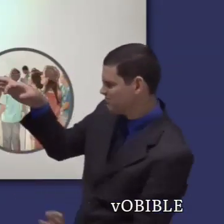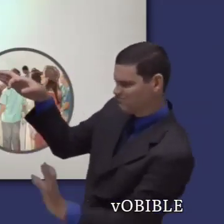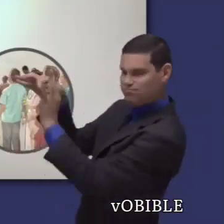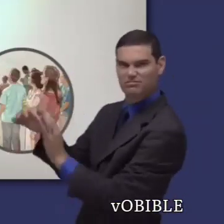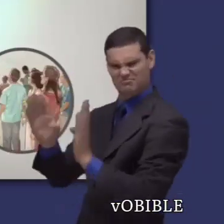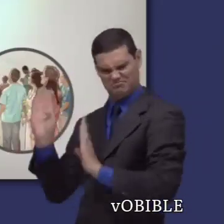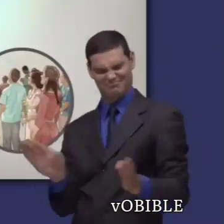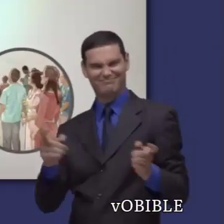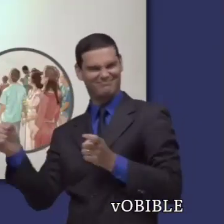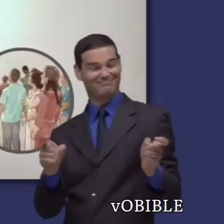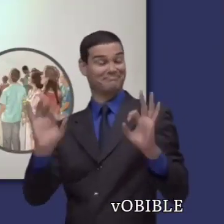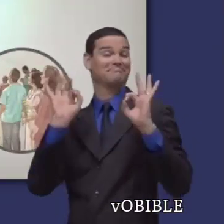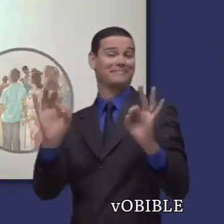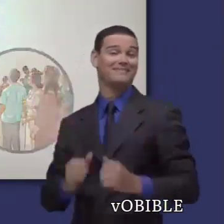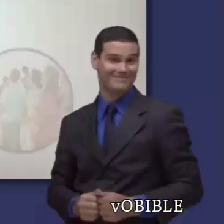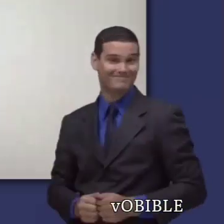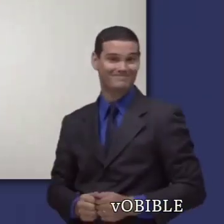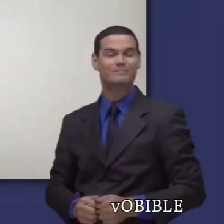Cristo.